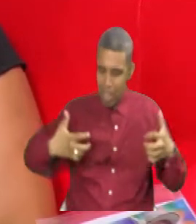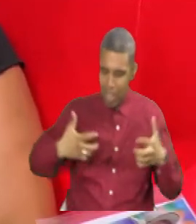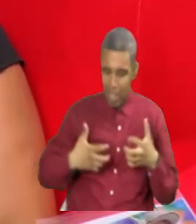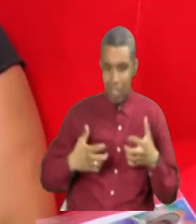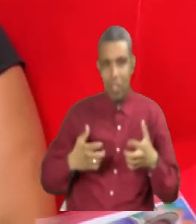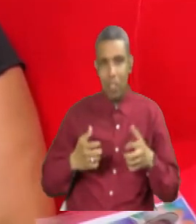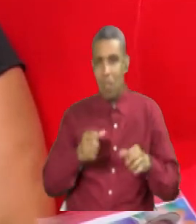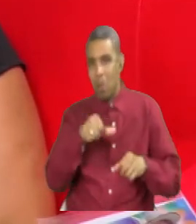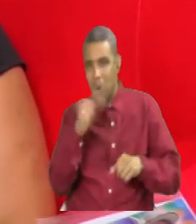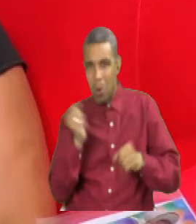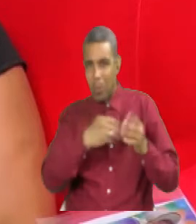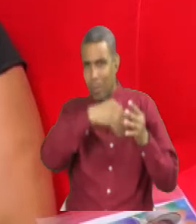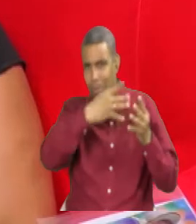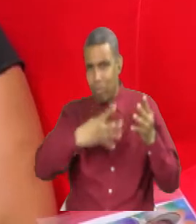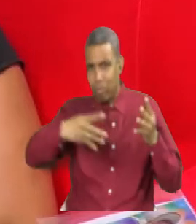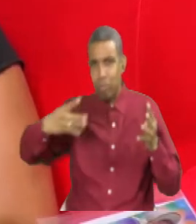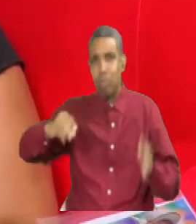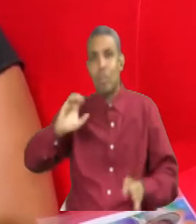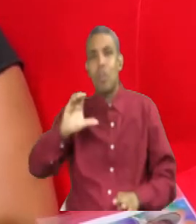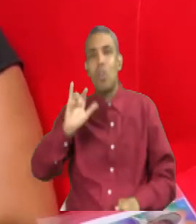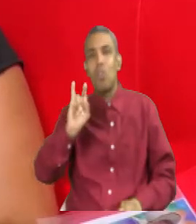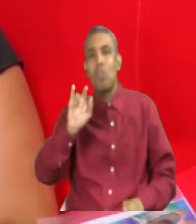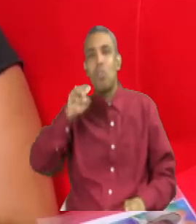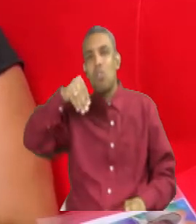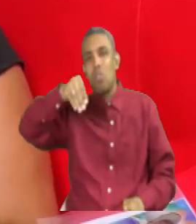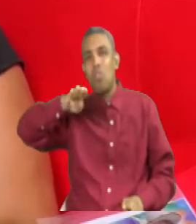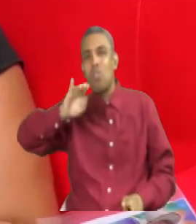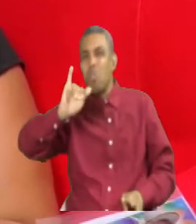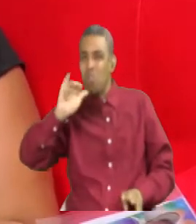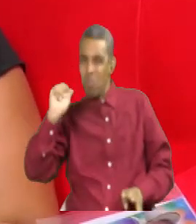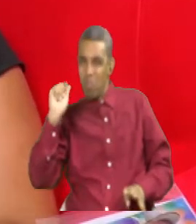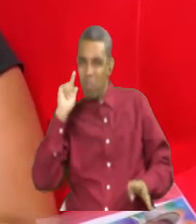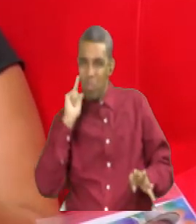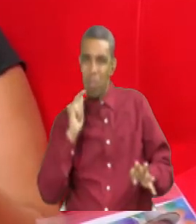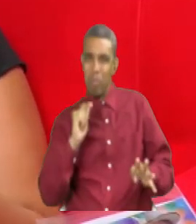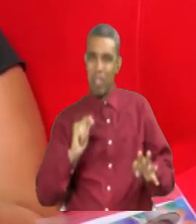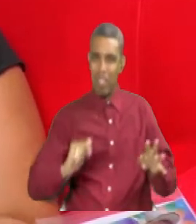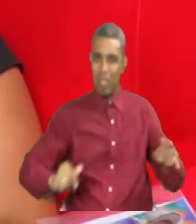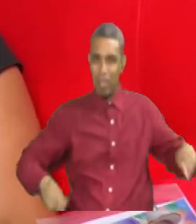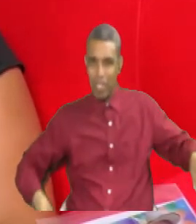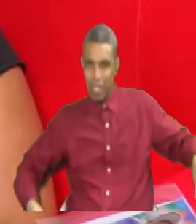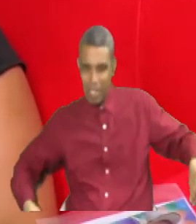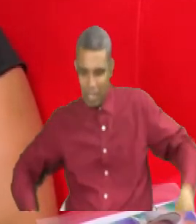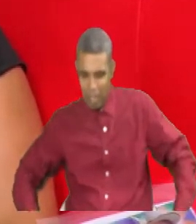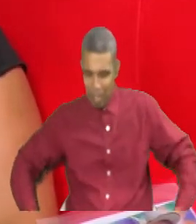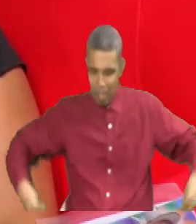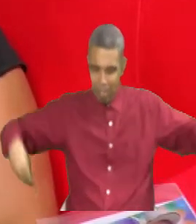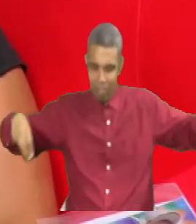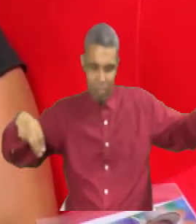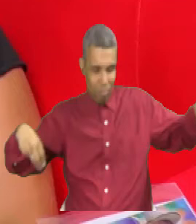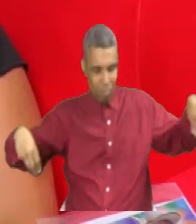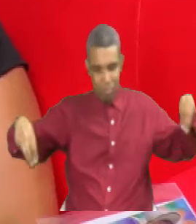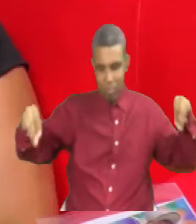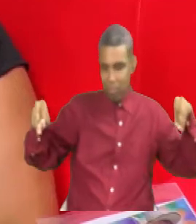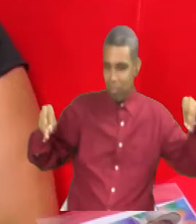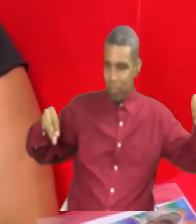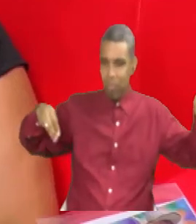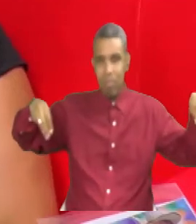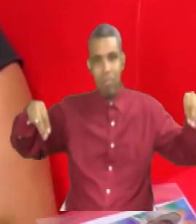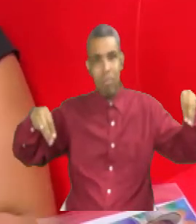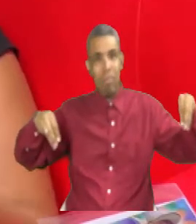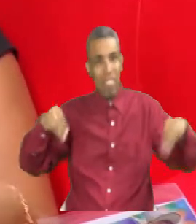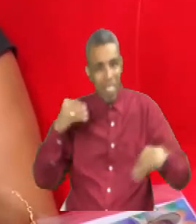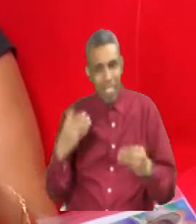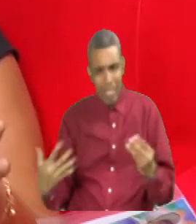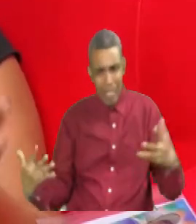que se llama Félix Canchila, que tiene cantidad de canciones hermosas, y esta especialmente la tiene Sandrita. Y